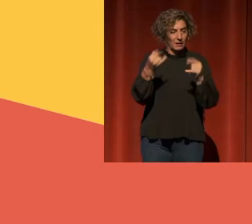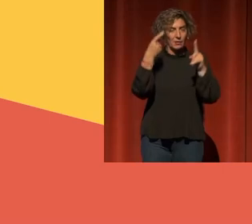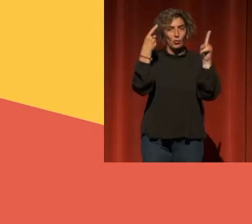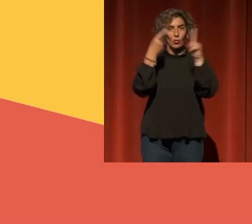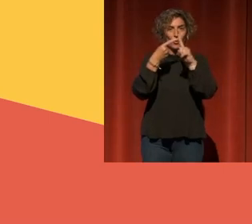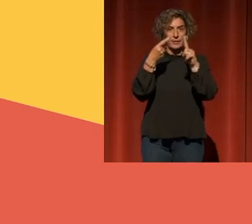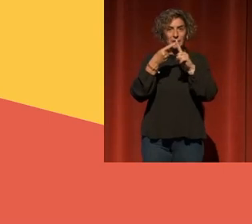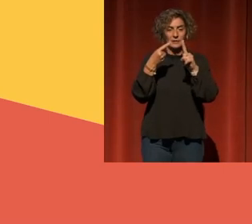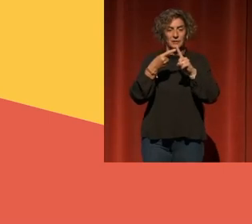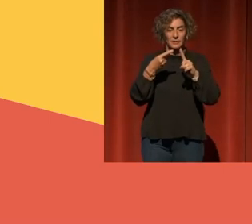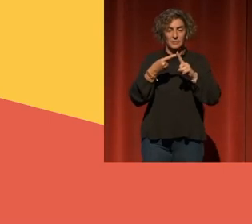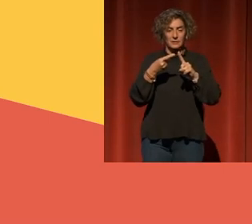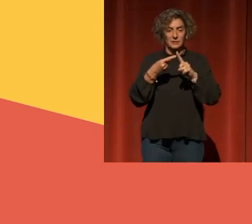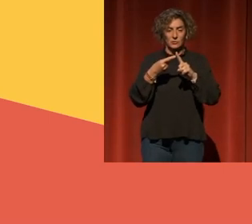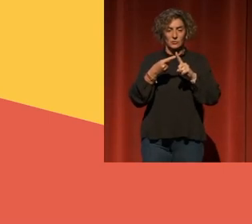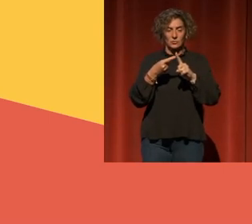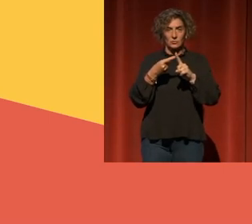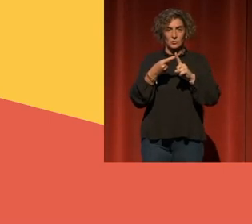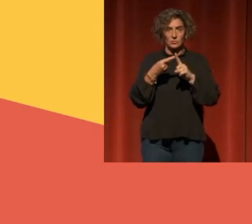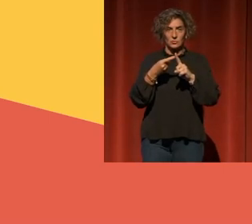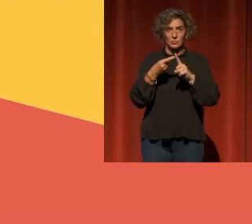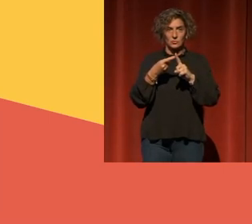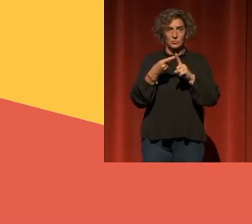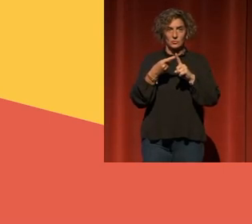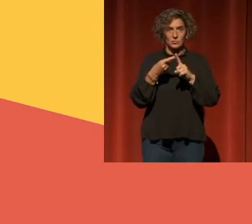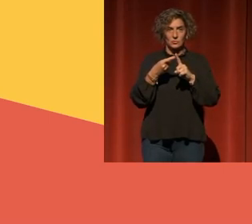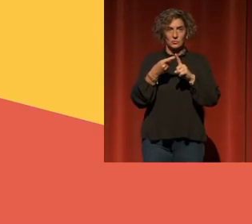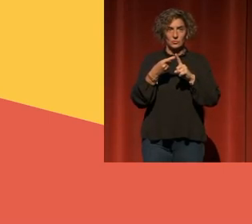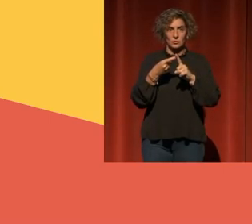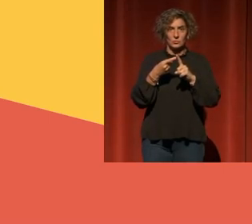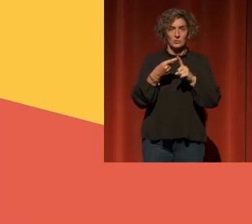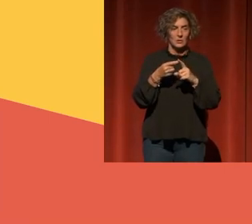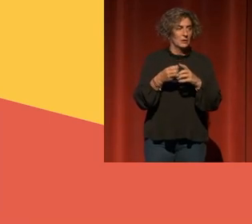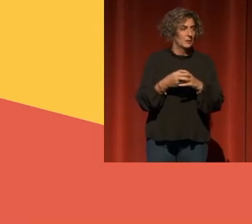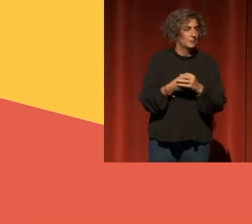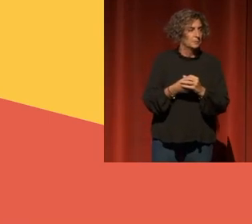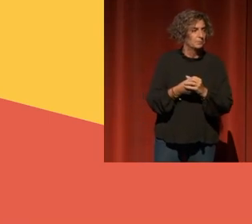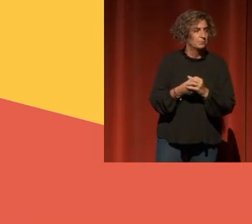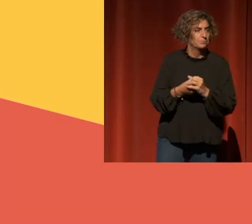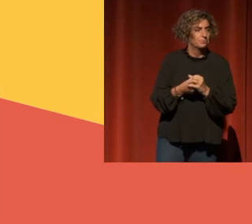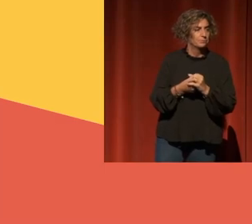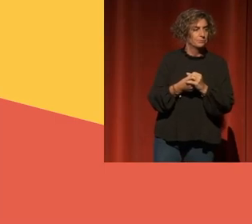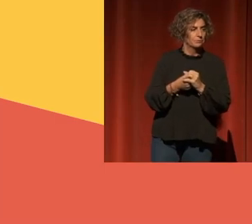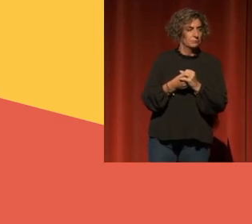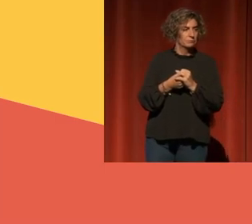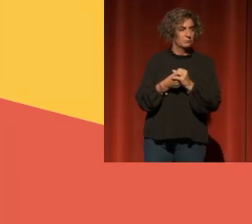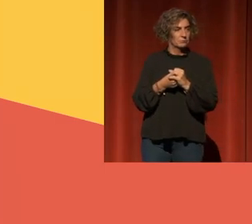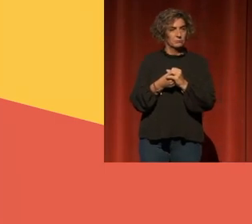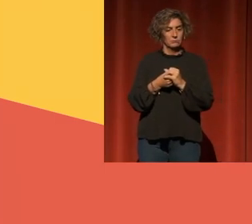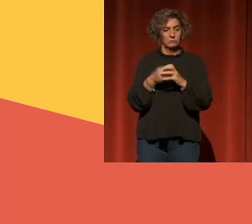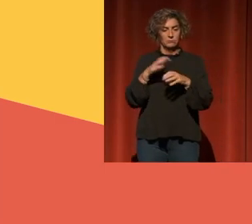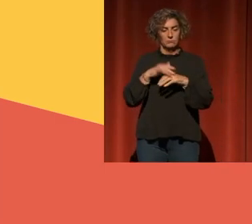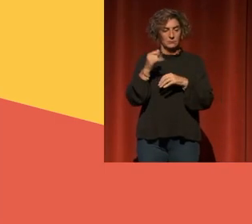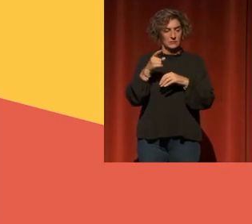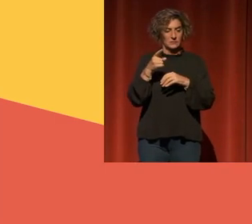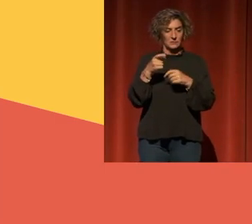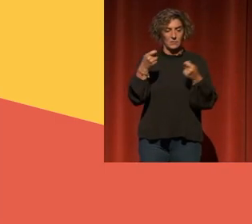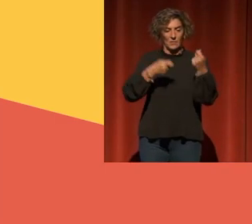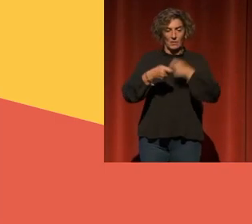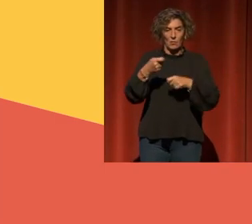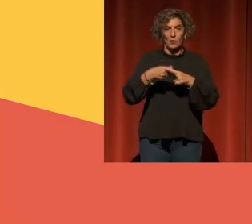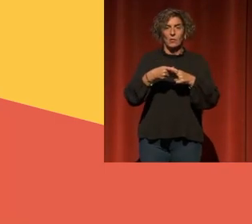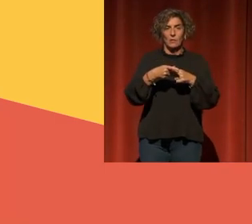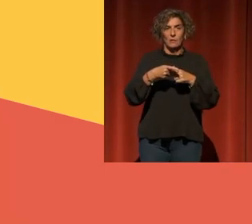ya pergeño va a tener estar vigente durante un periodo de tiempo Ah tiene financiación comunitaria de los países